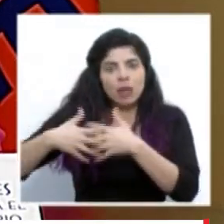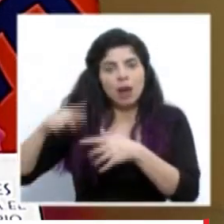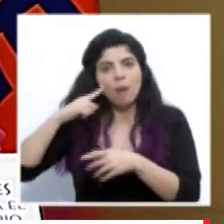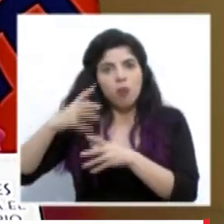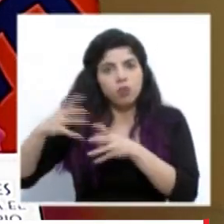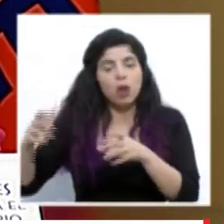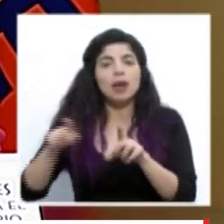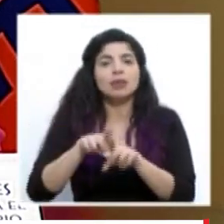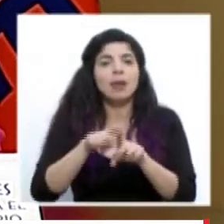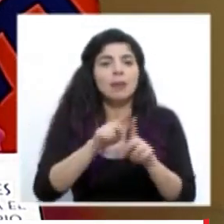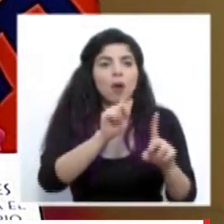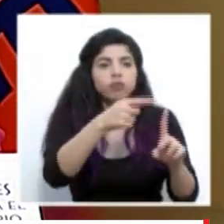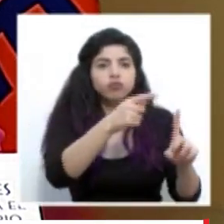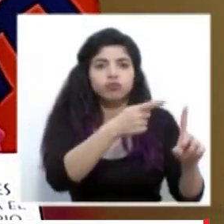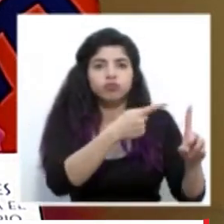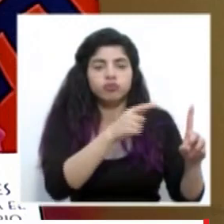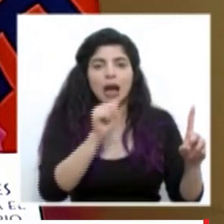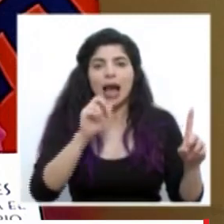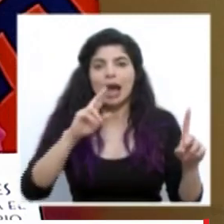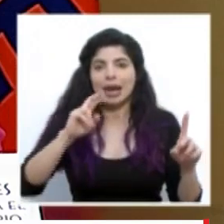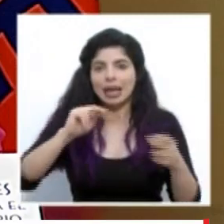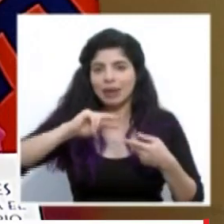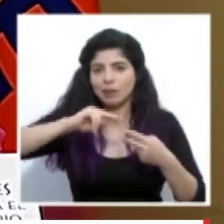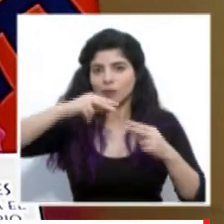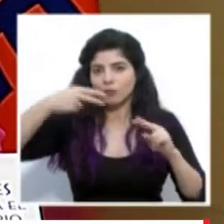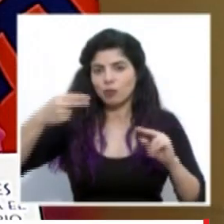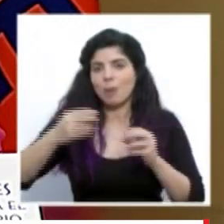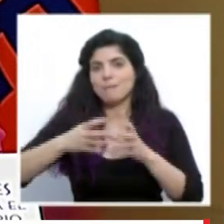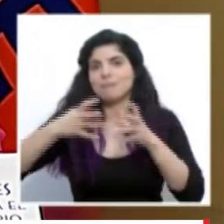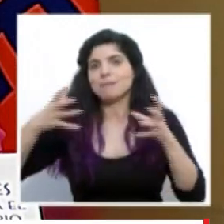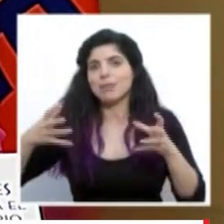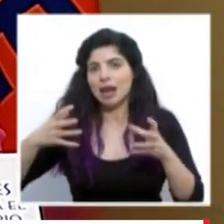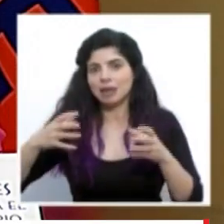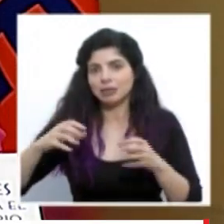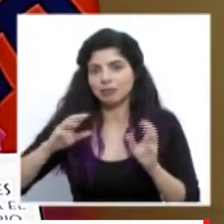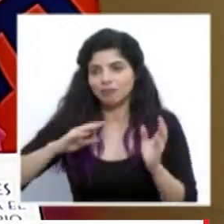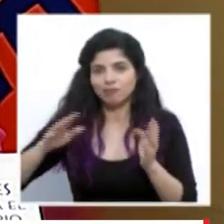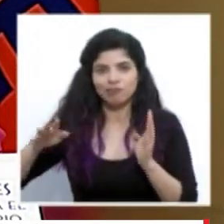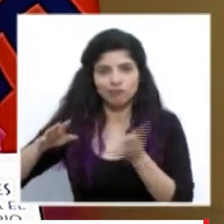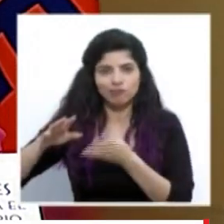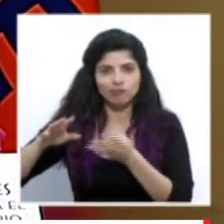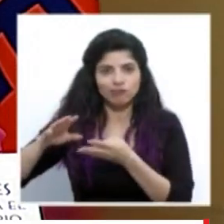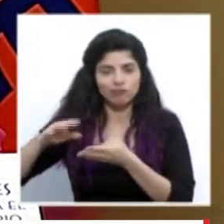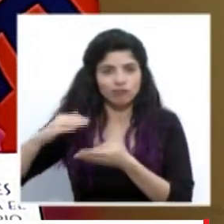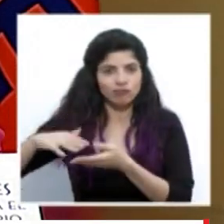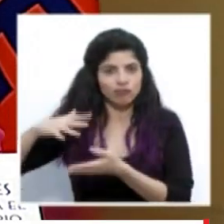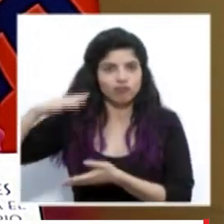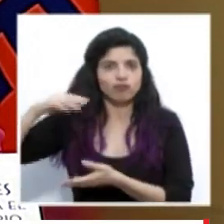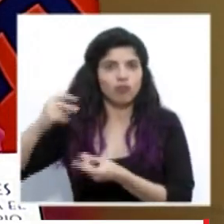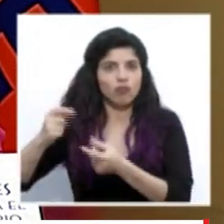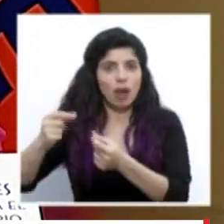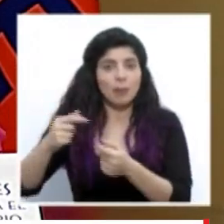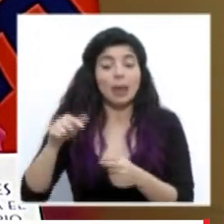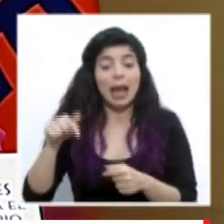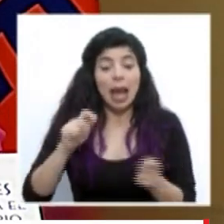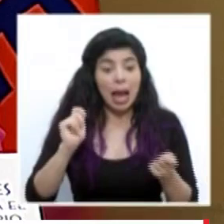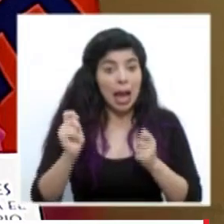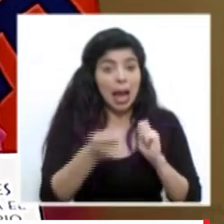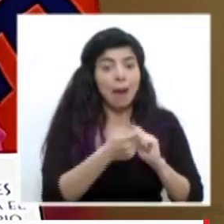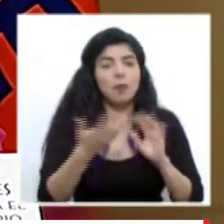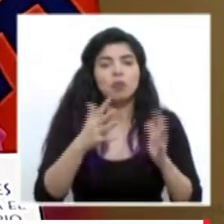equipo de extracción de ARN de alto volumen. Con estos cambios, en las próximas semanas tendremos un aumento